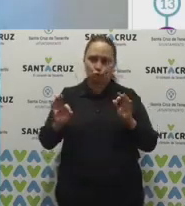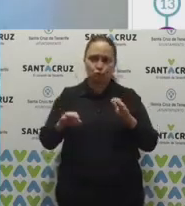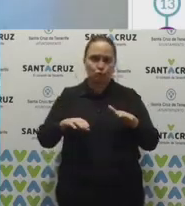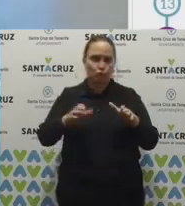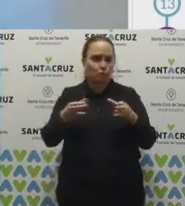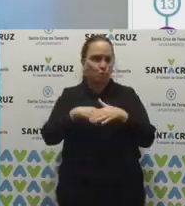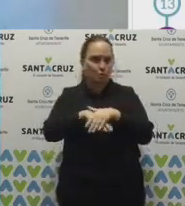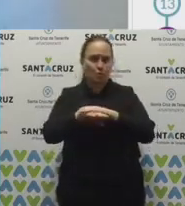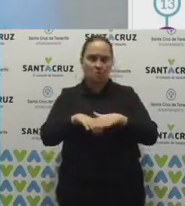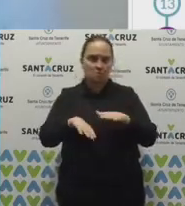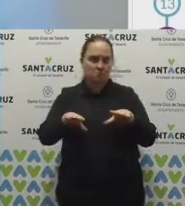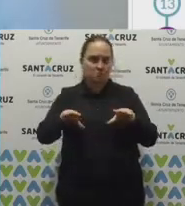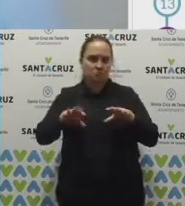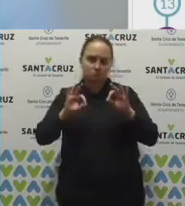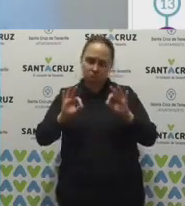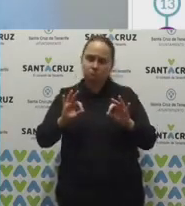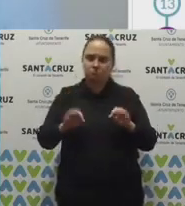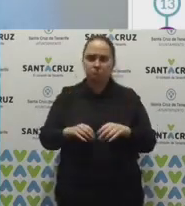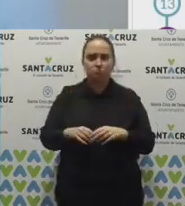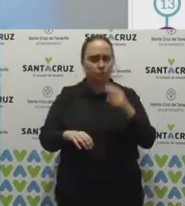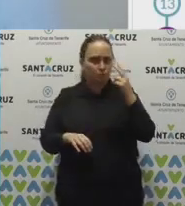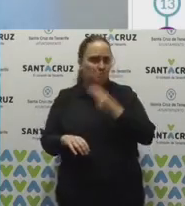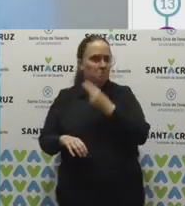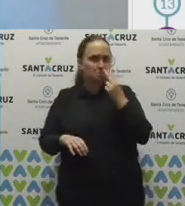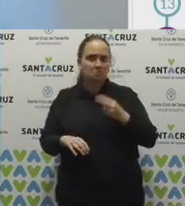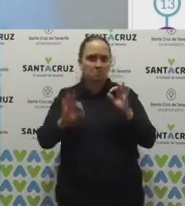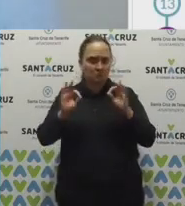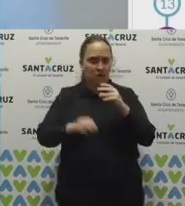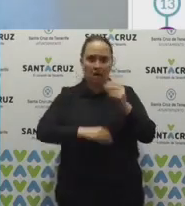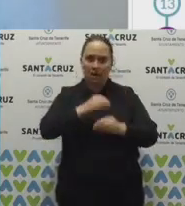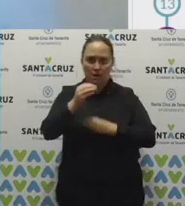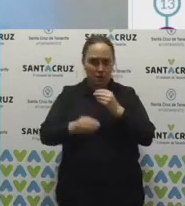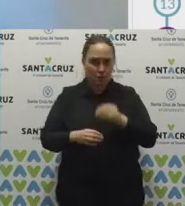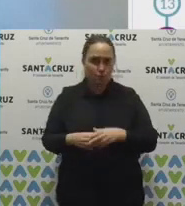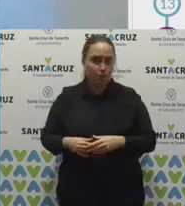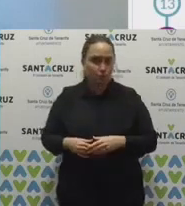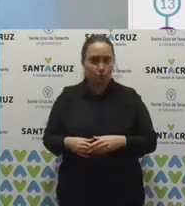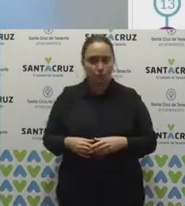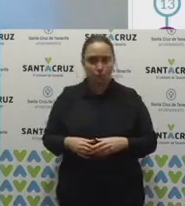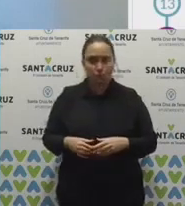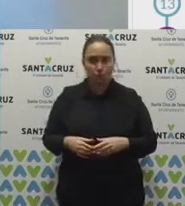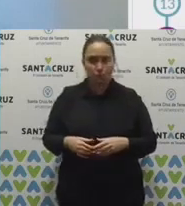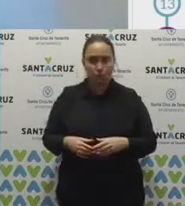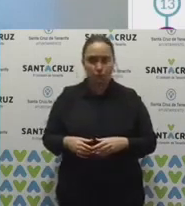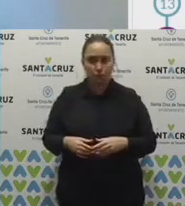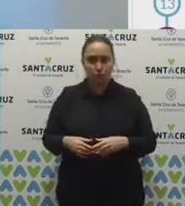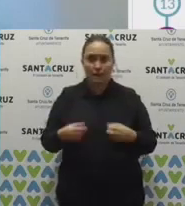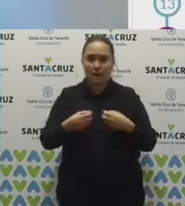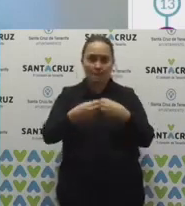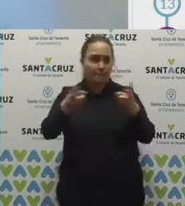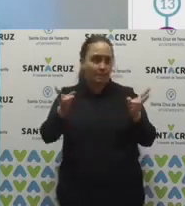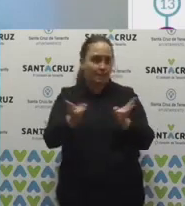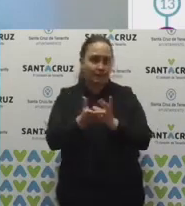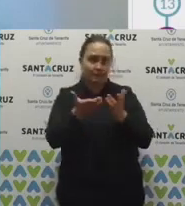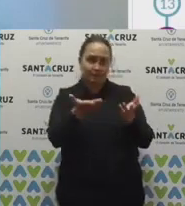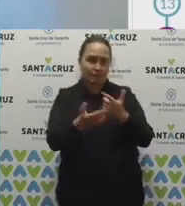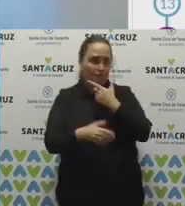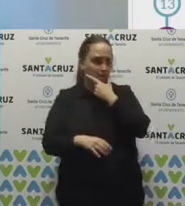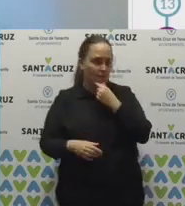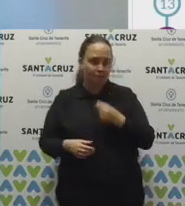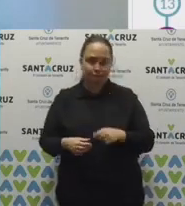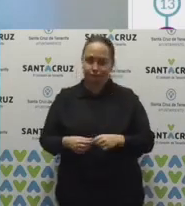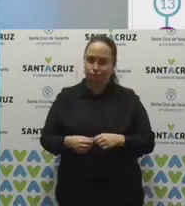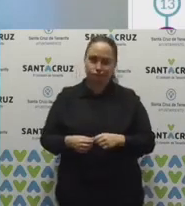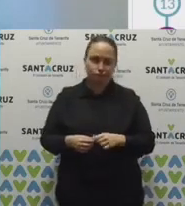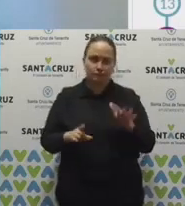nos comprometemos a ejecutar la misma la piscina no pasa por un momento nada fácil es un